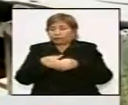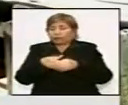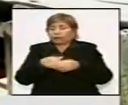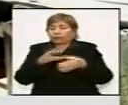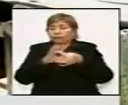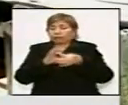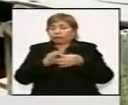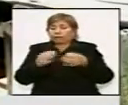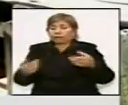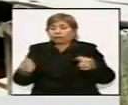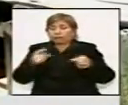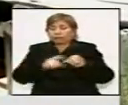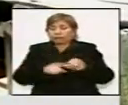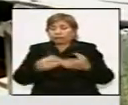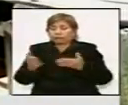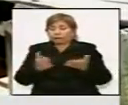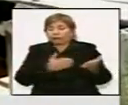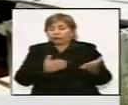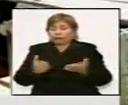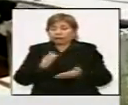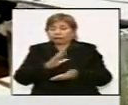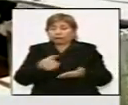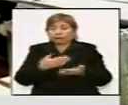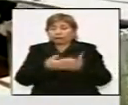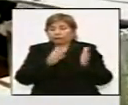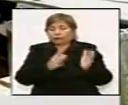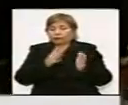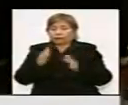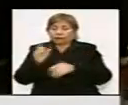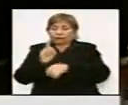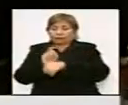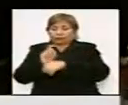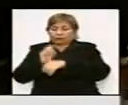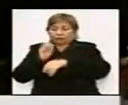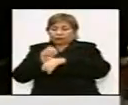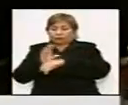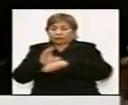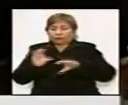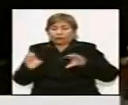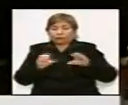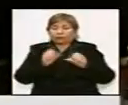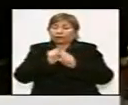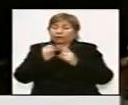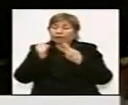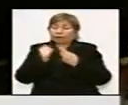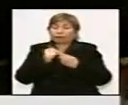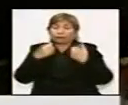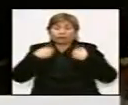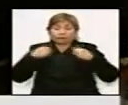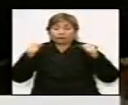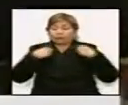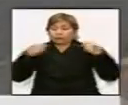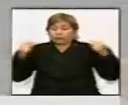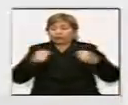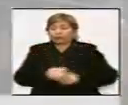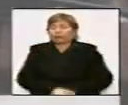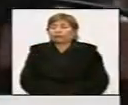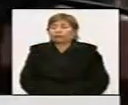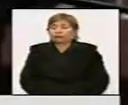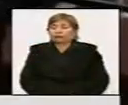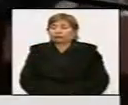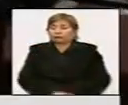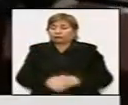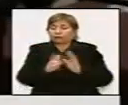solidaridad, integración y camaradería a través de procesos de capacitación y actividades sociales y deportivas.